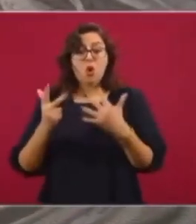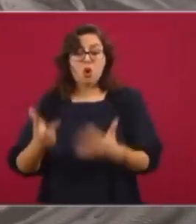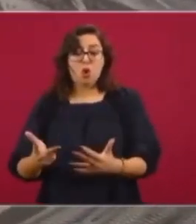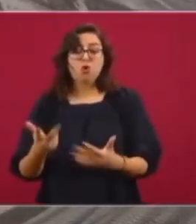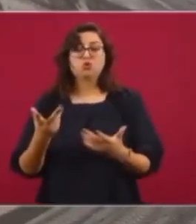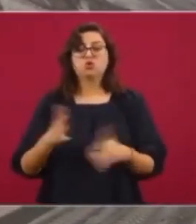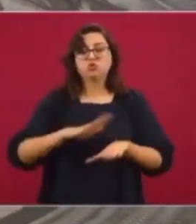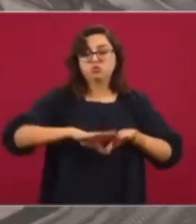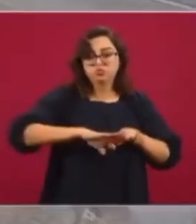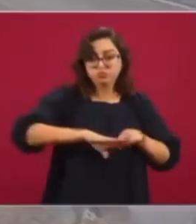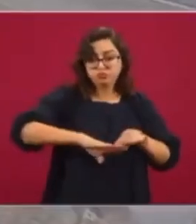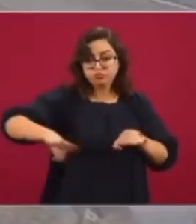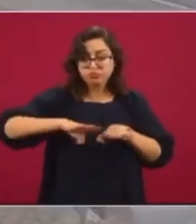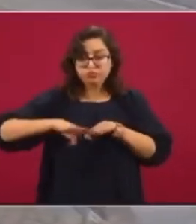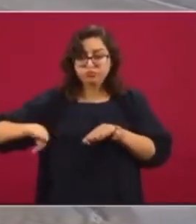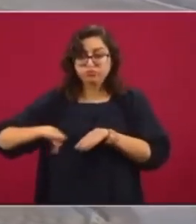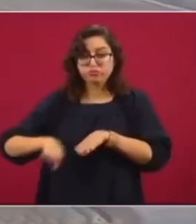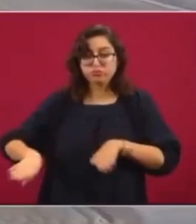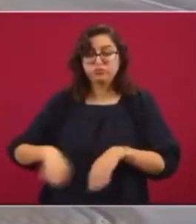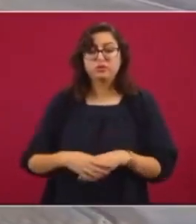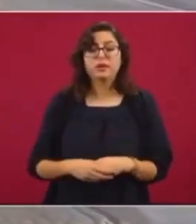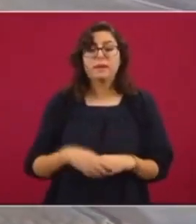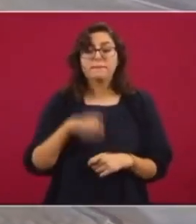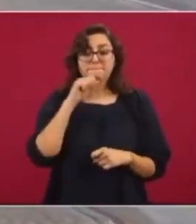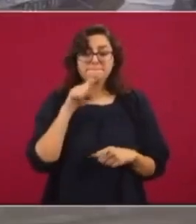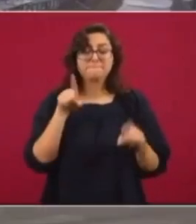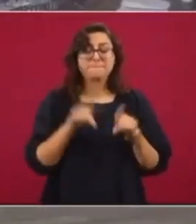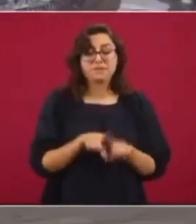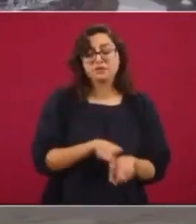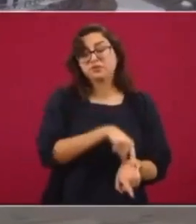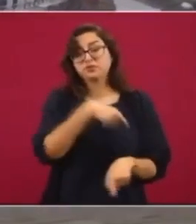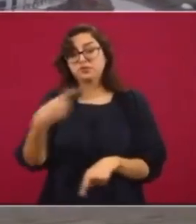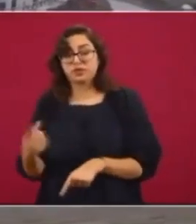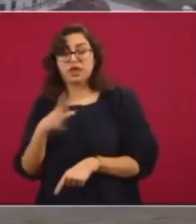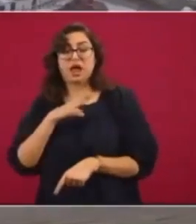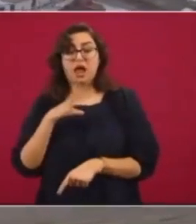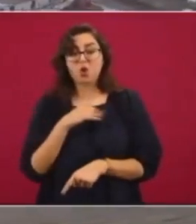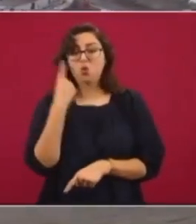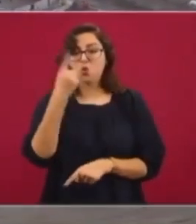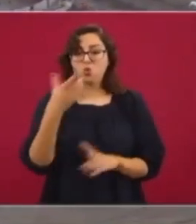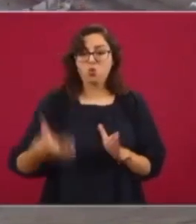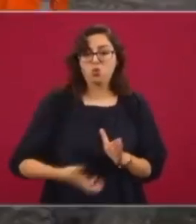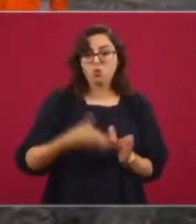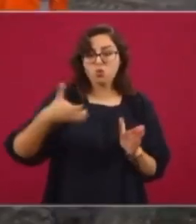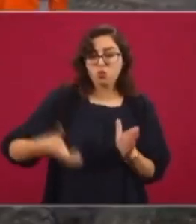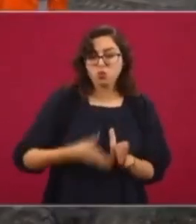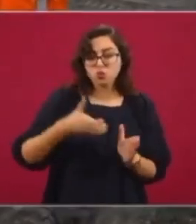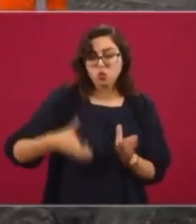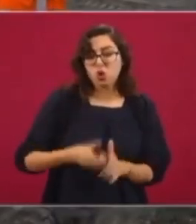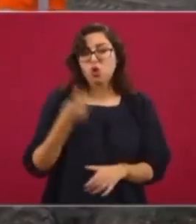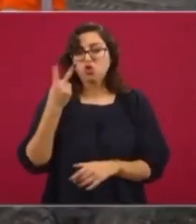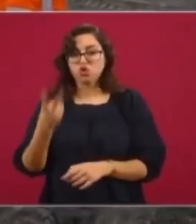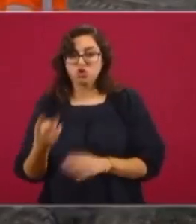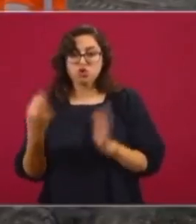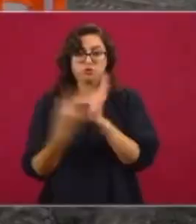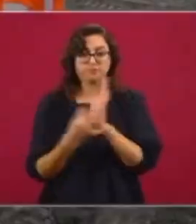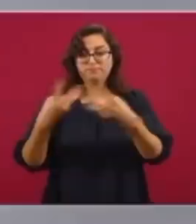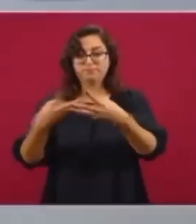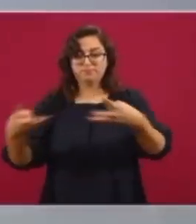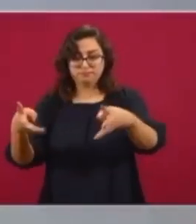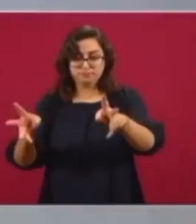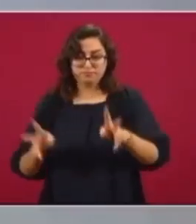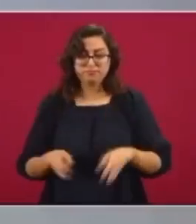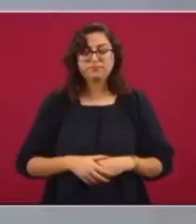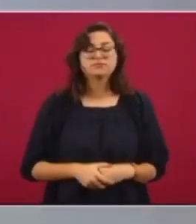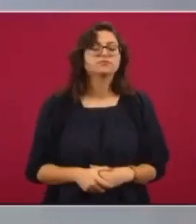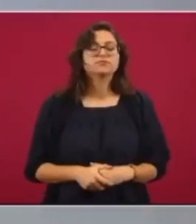de reparto. En esfera se trabaja 1 en excavación, 2 en cimbra y acero en cimentación, 1 en plantilla y 2 en descabece de pilas. En